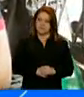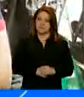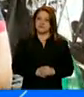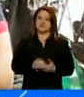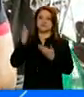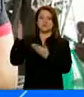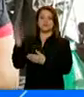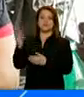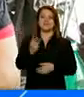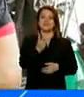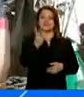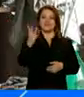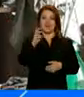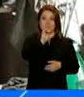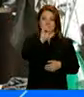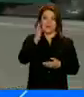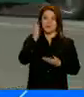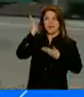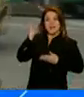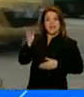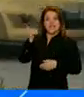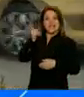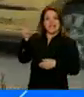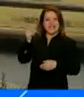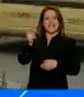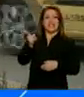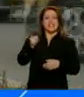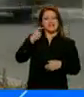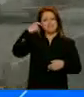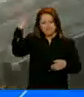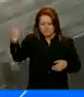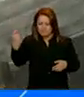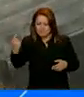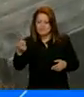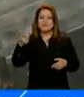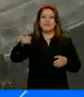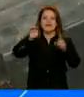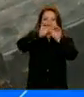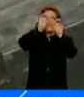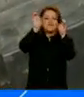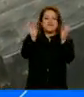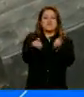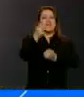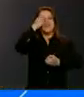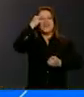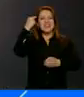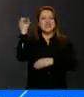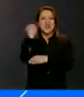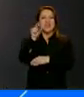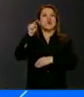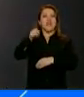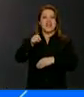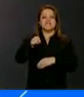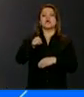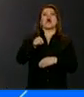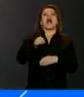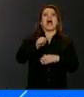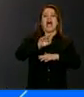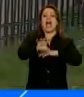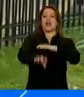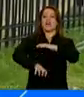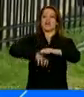Cristian, Miguel y David encontraron que las llantas que estaban en las calles de su localidad podían ser la materia prima para hacer